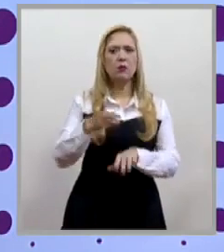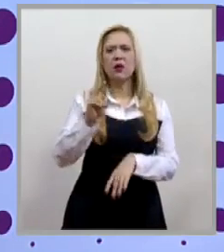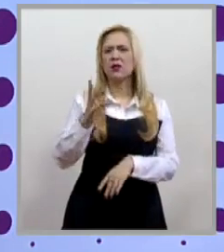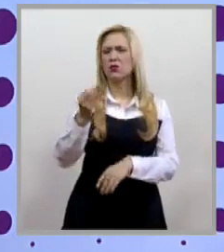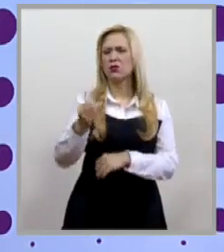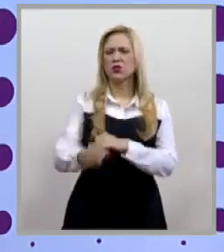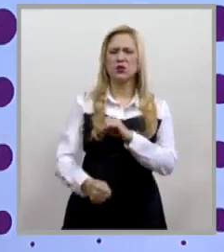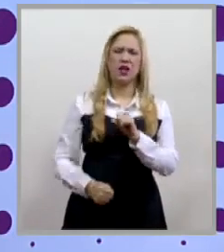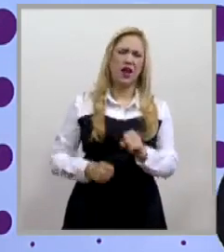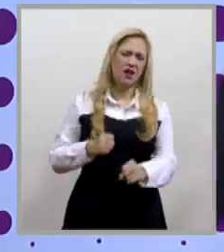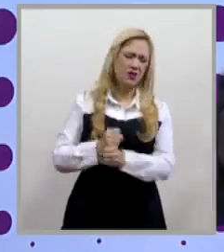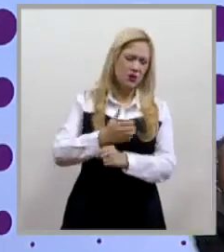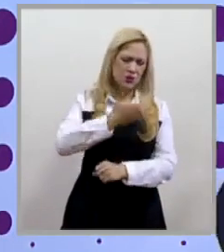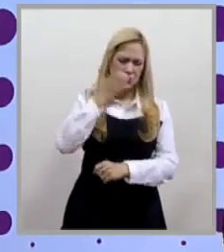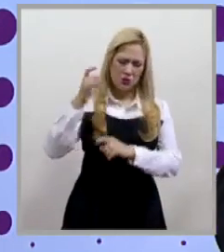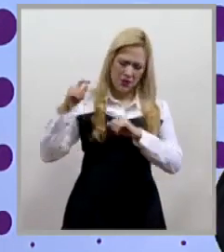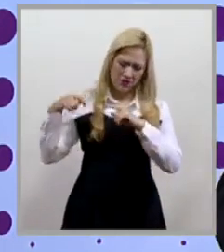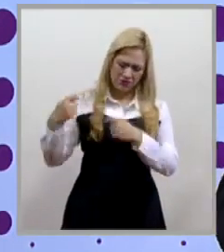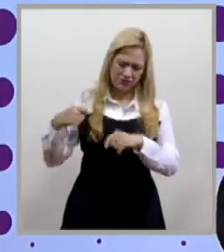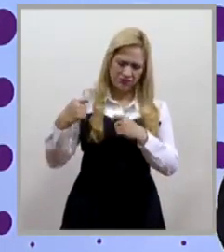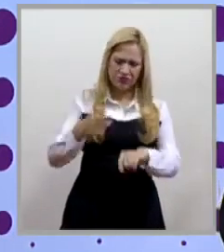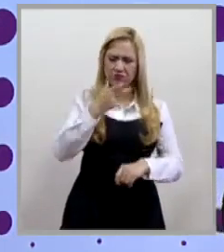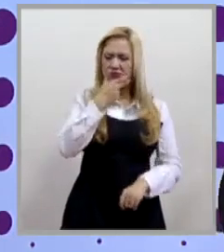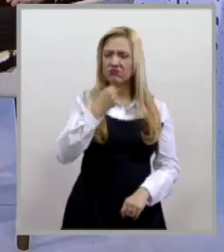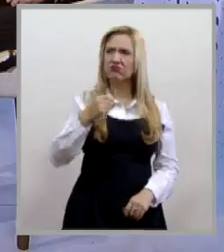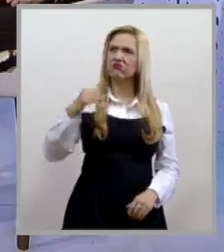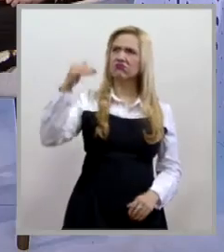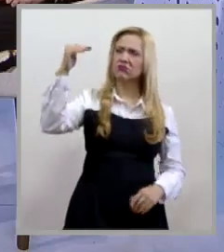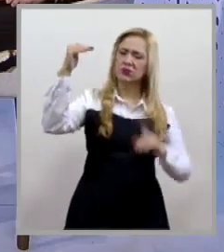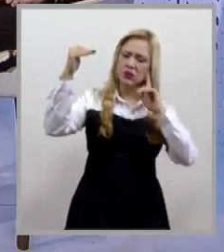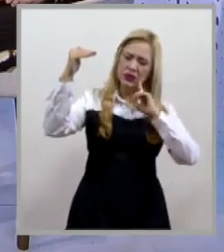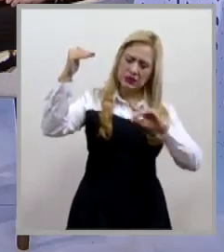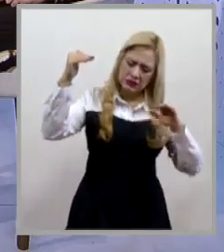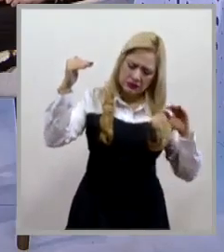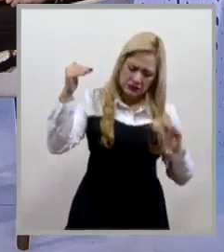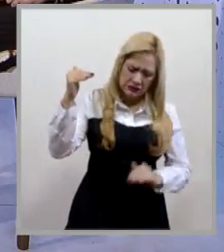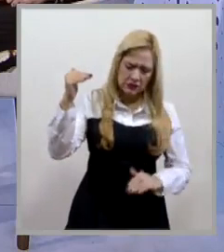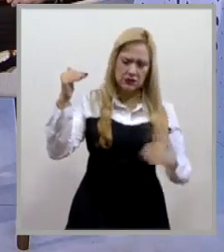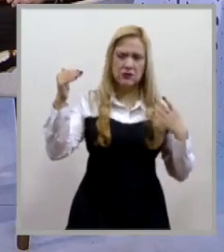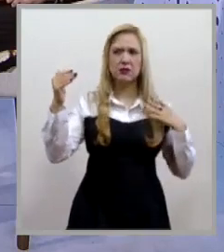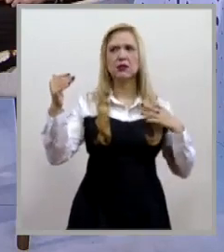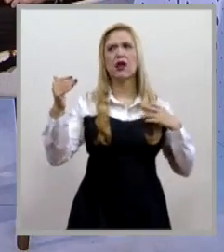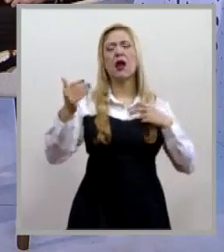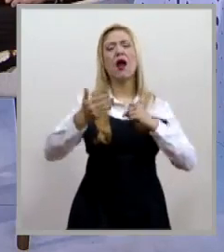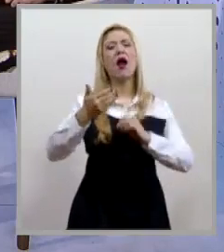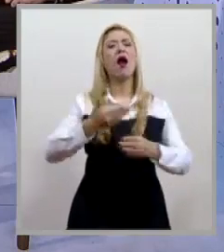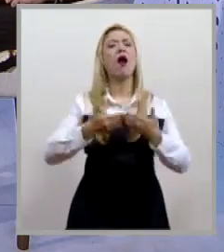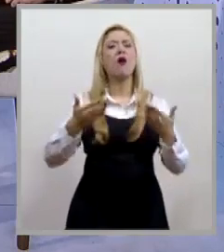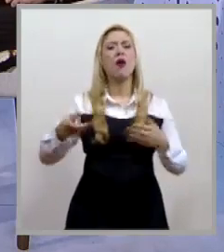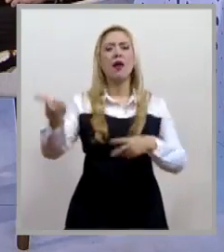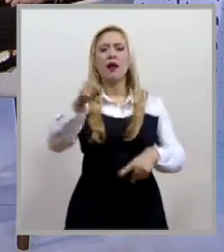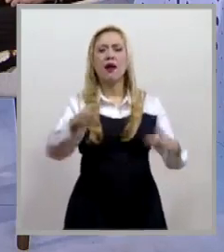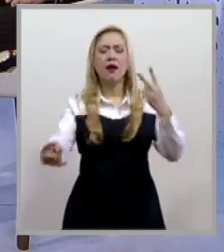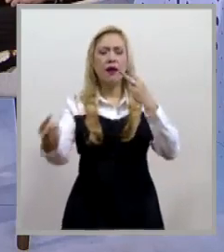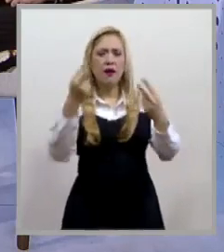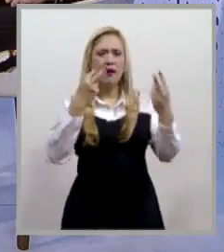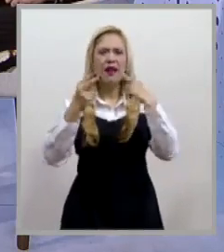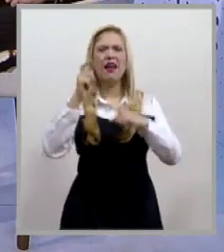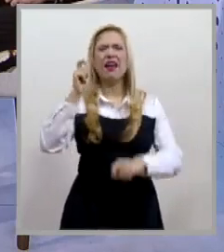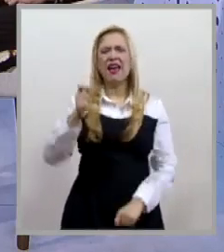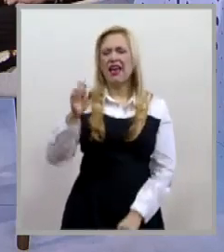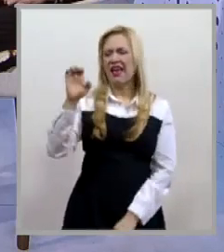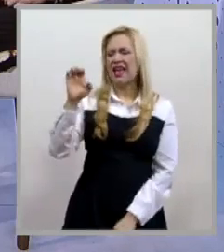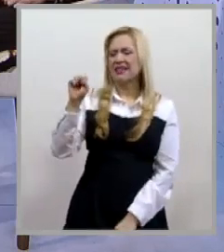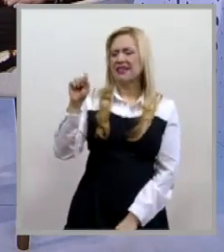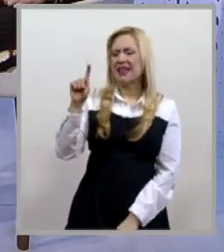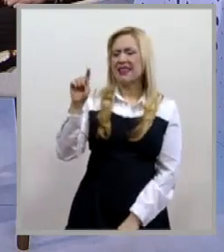nuestras culturas. ¿Qué papel juegan estos estereotipos? ¿Cómo se los podemos transmitir a las personas que nos escuchan para que, digamos, seamos